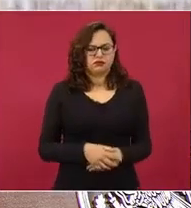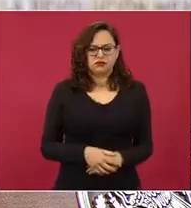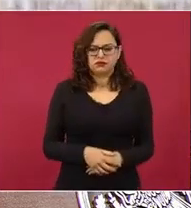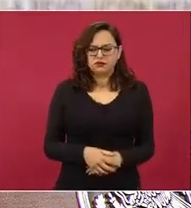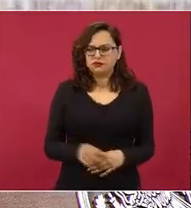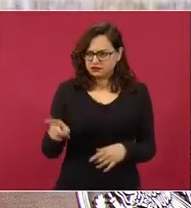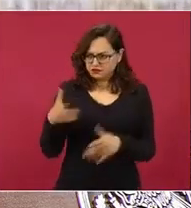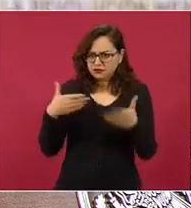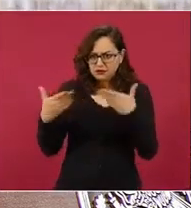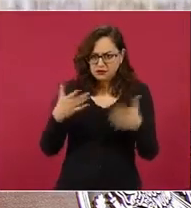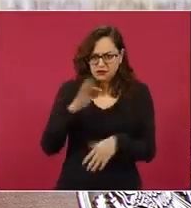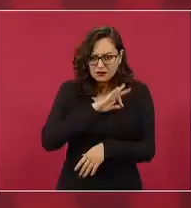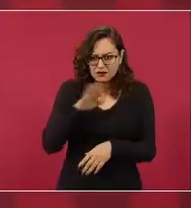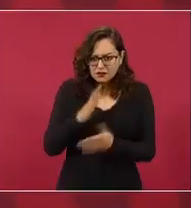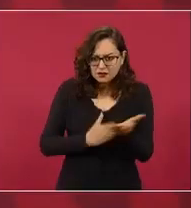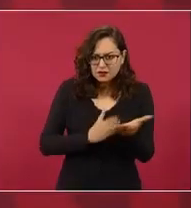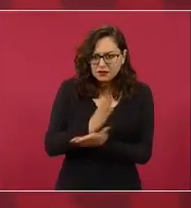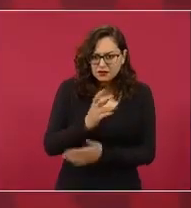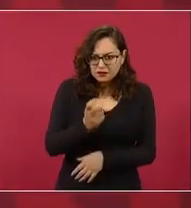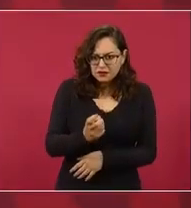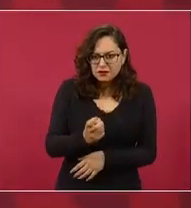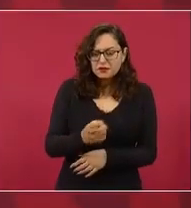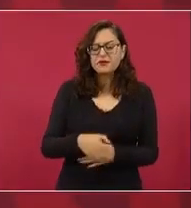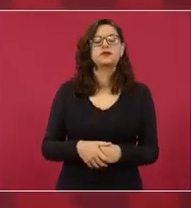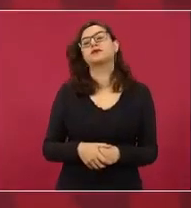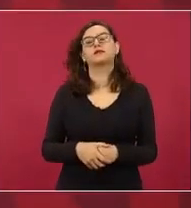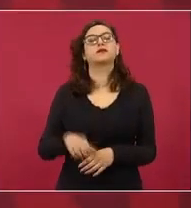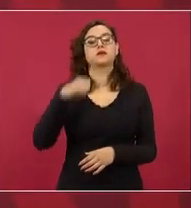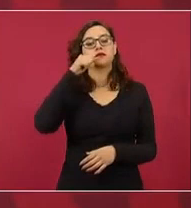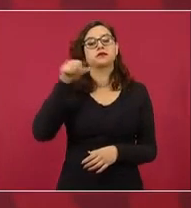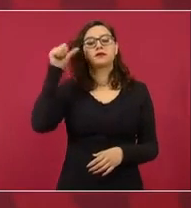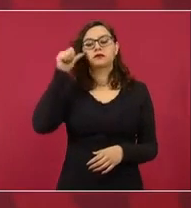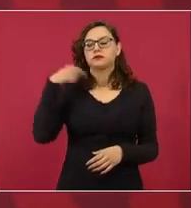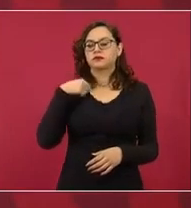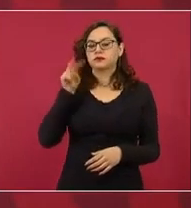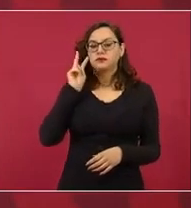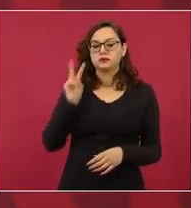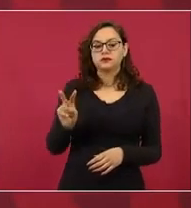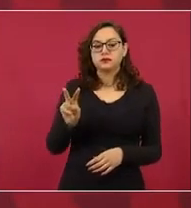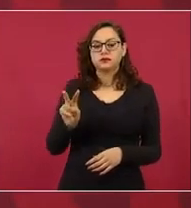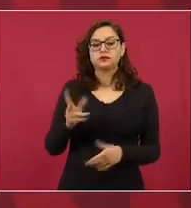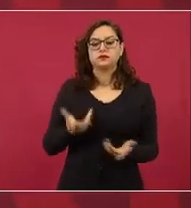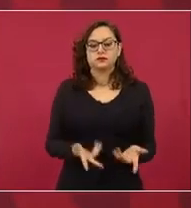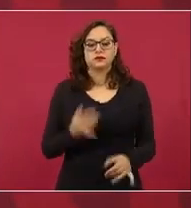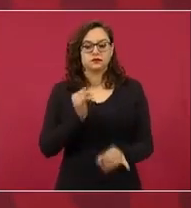me acuerdo mucho porque ayer que estaba yo viendo eso en las